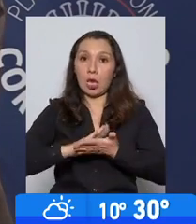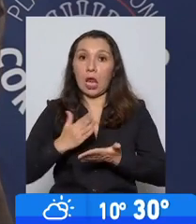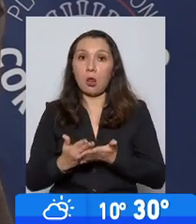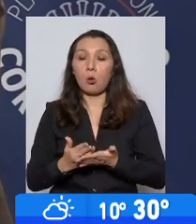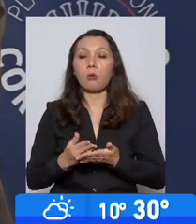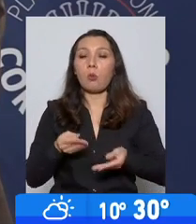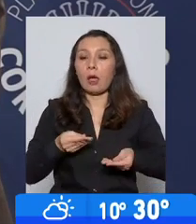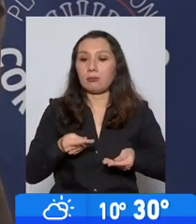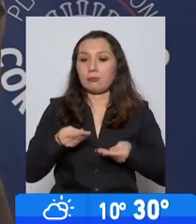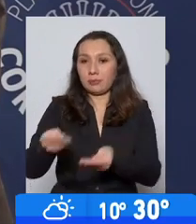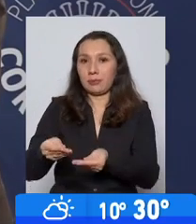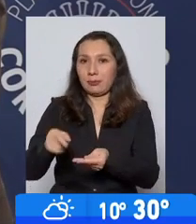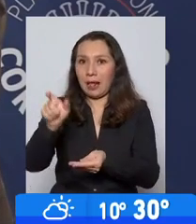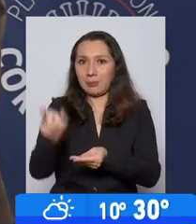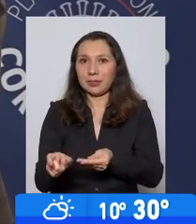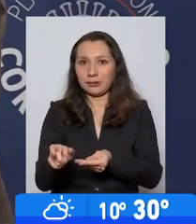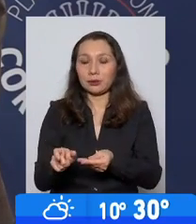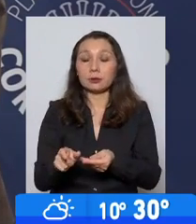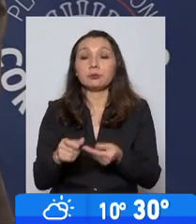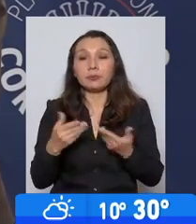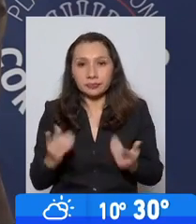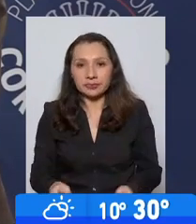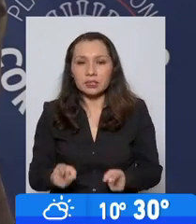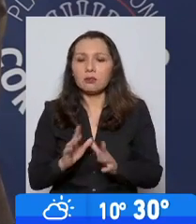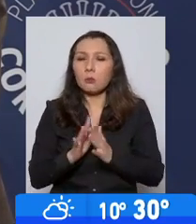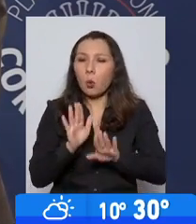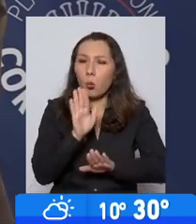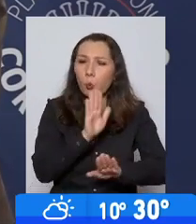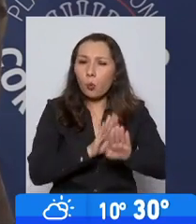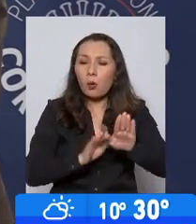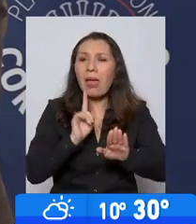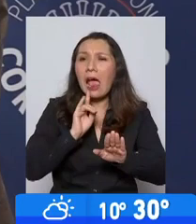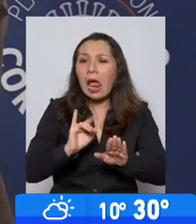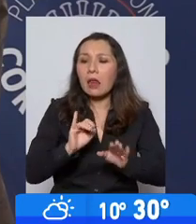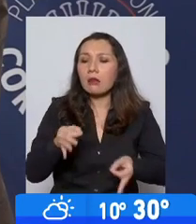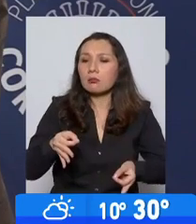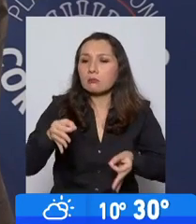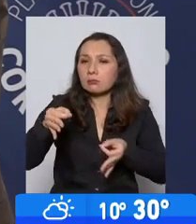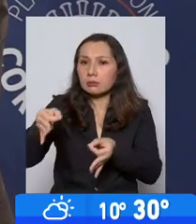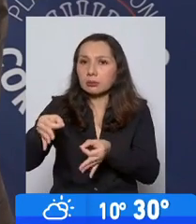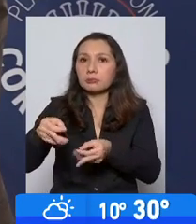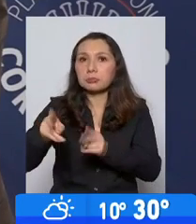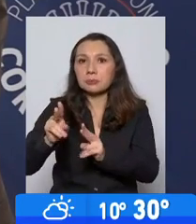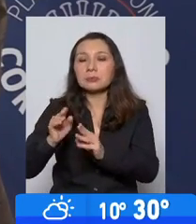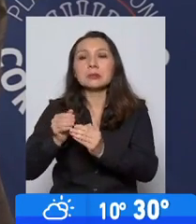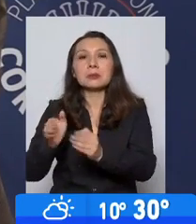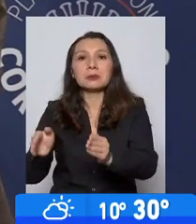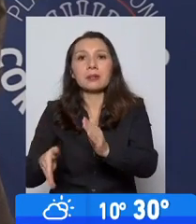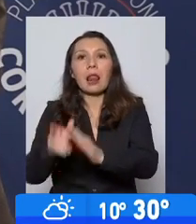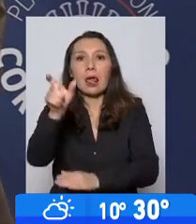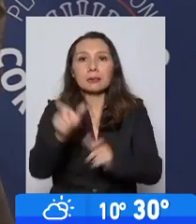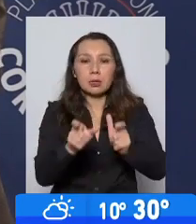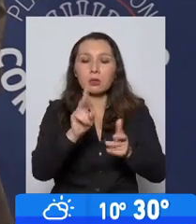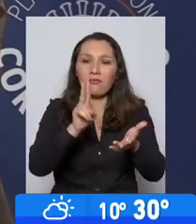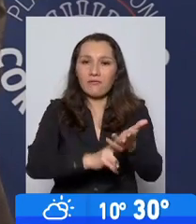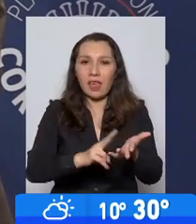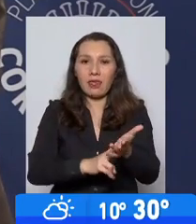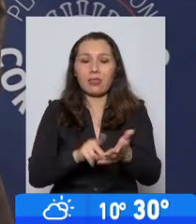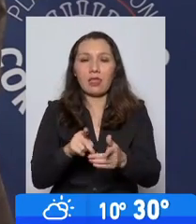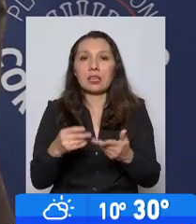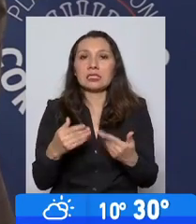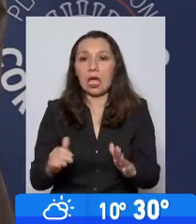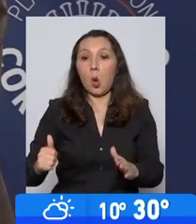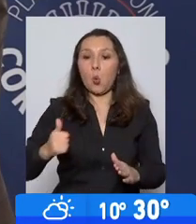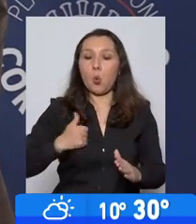la que va a entregar este carnet, y por lo tanto tenemos que ser muy cuidadosos en entregarle el carnet a quien realmente